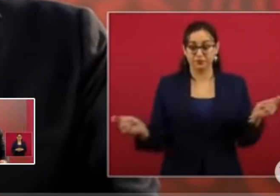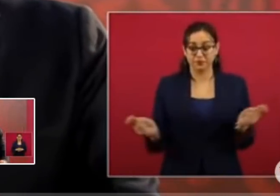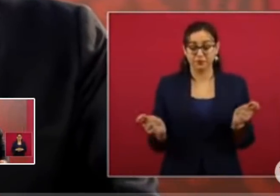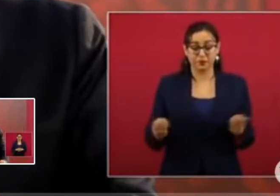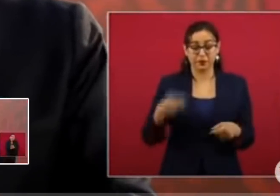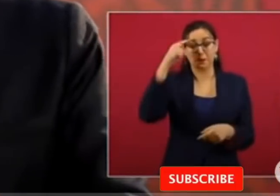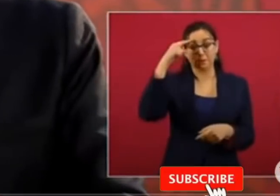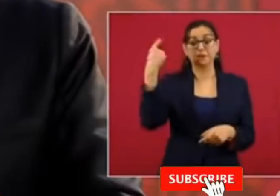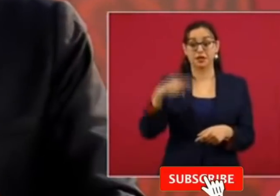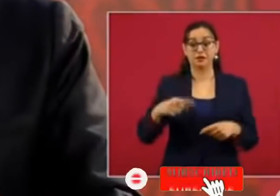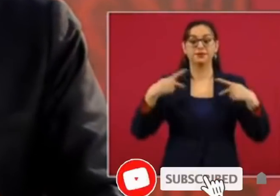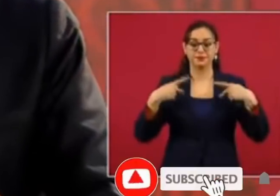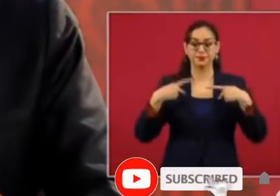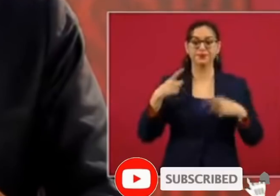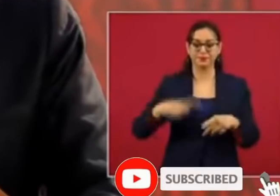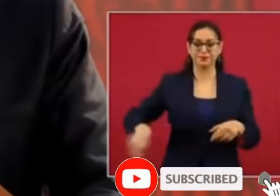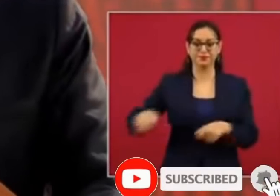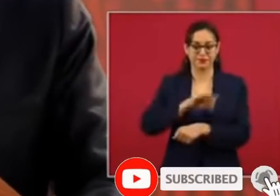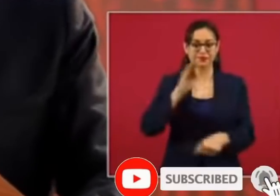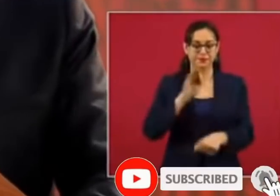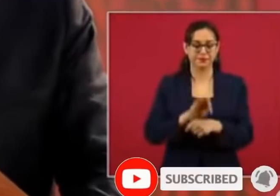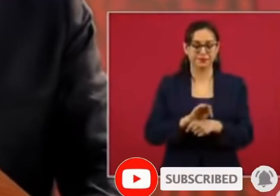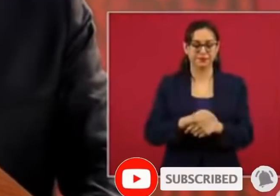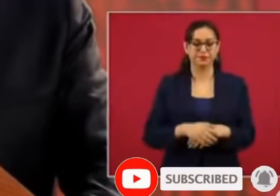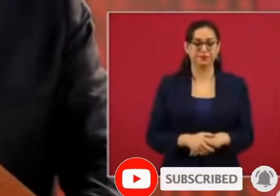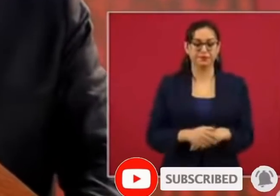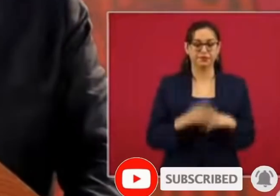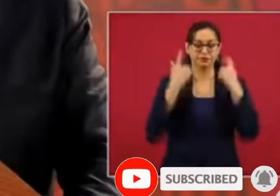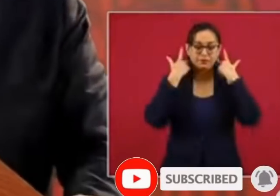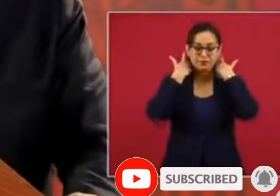para proteger a la gente.